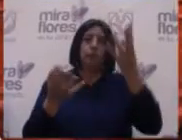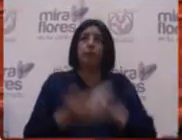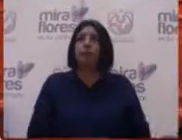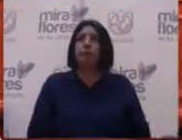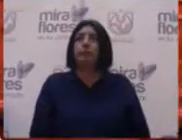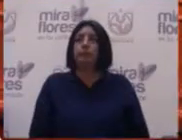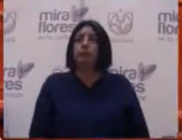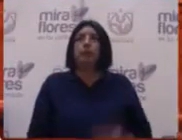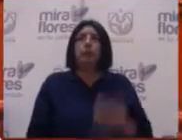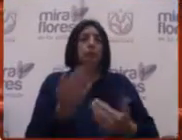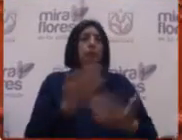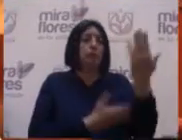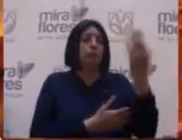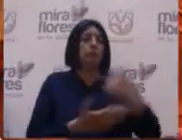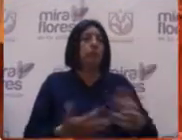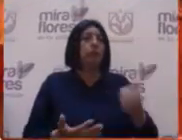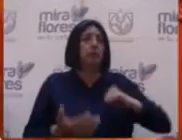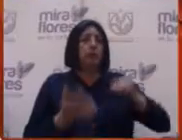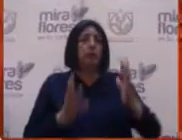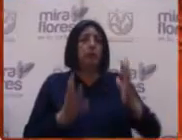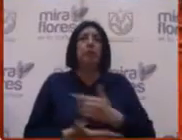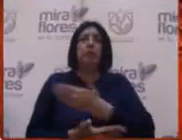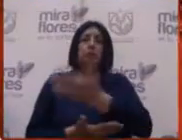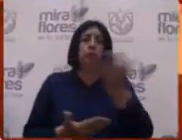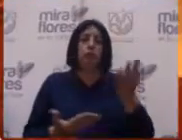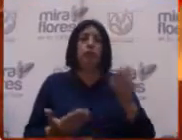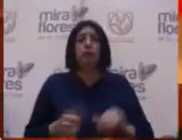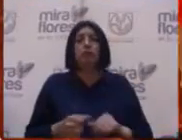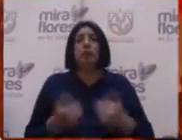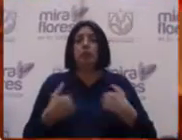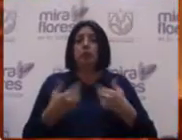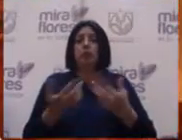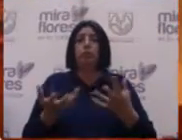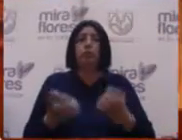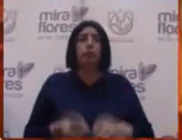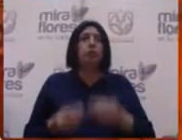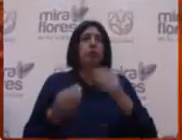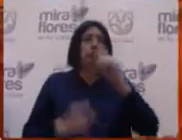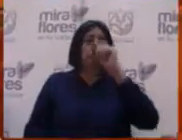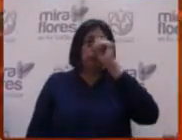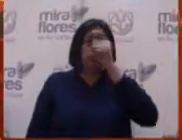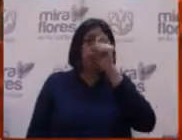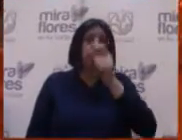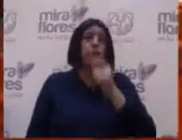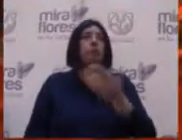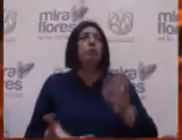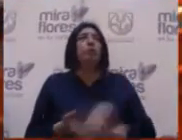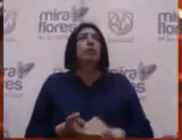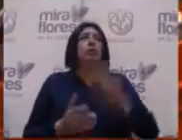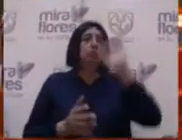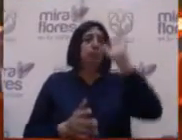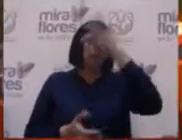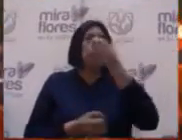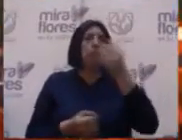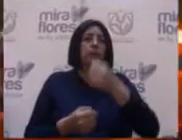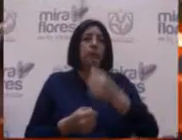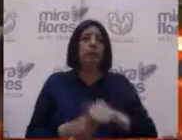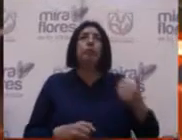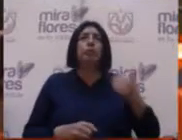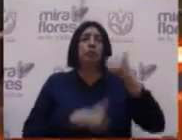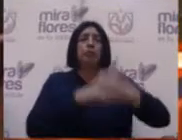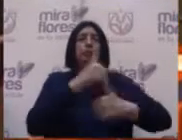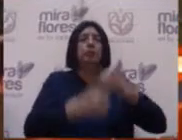caso. Muy buenos días, señor alcalde. Muy buenos días con todos. Quisiera entregar este reconocimiento otorgado por los bomberos en su aniversario